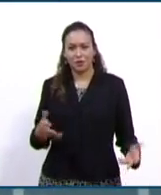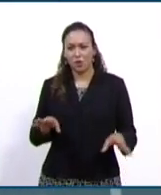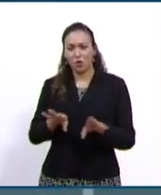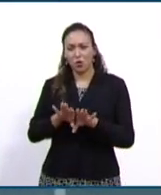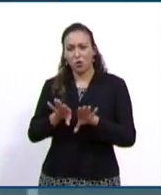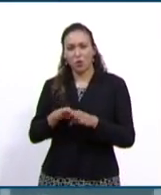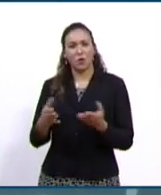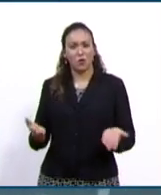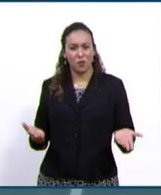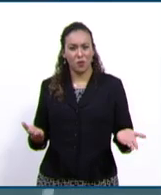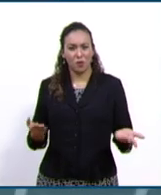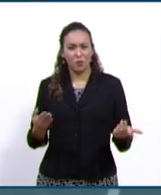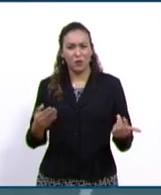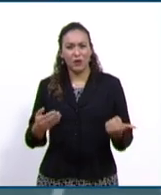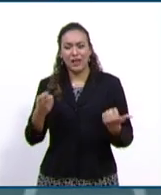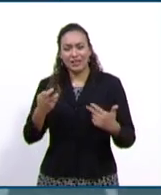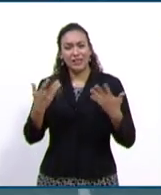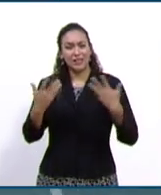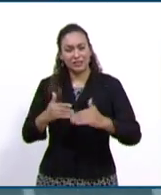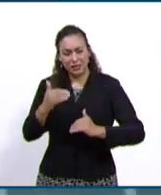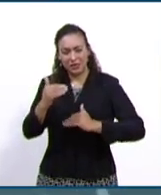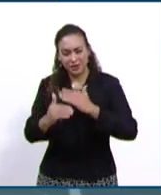actos procesales?